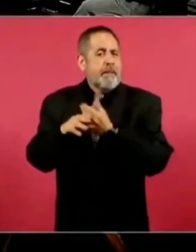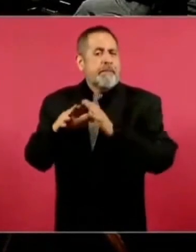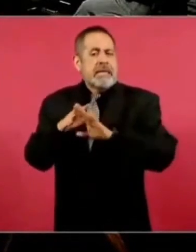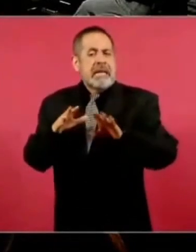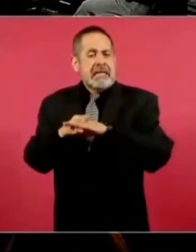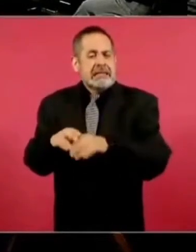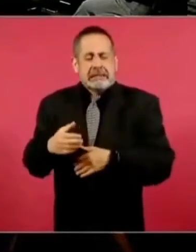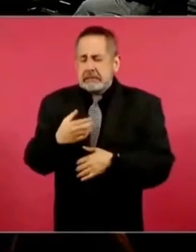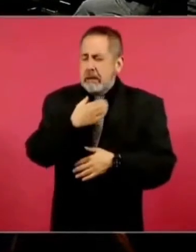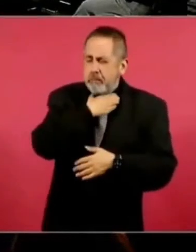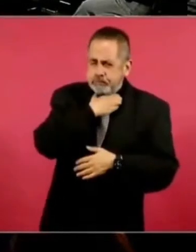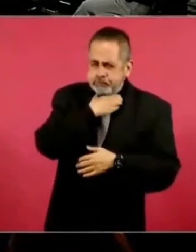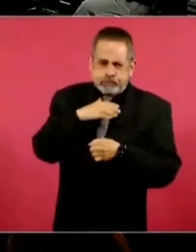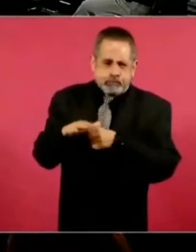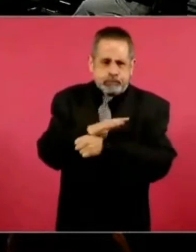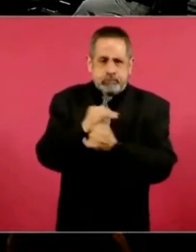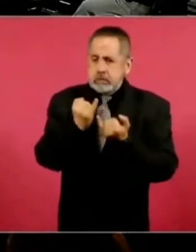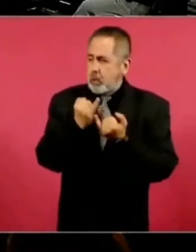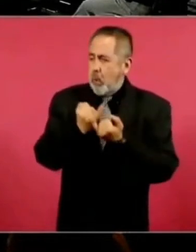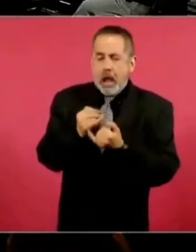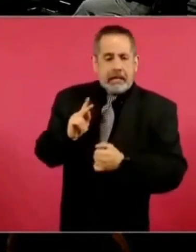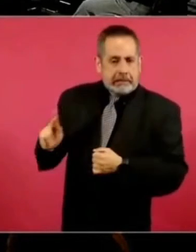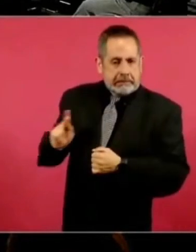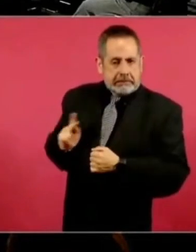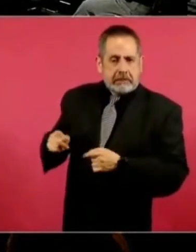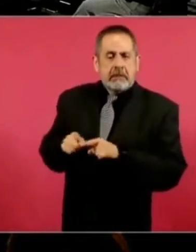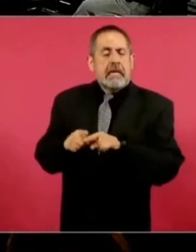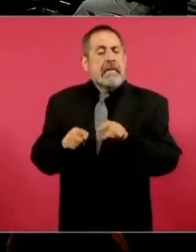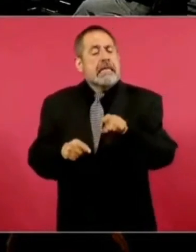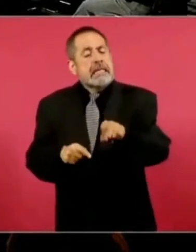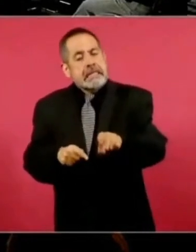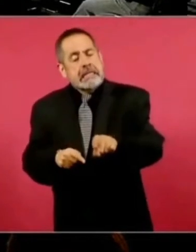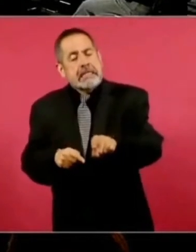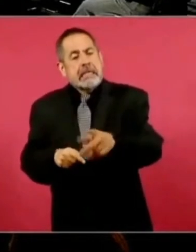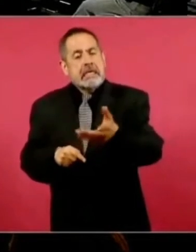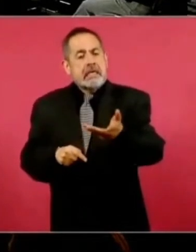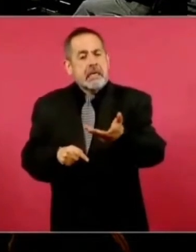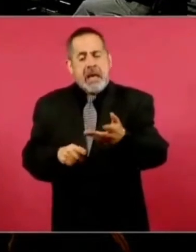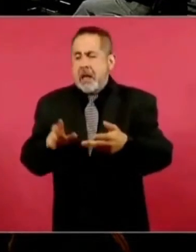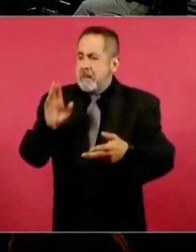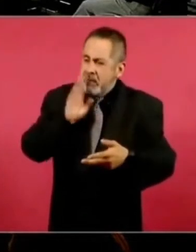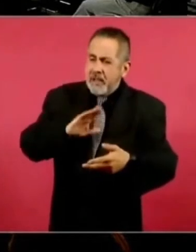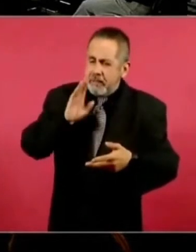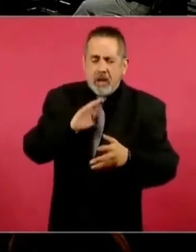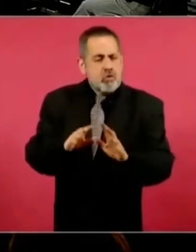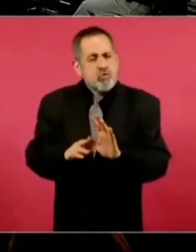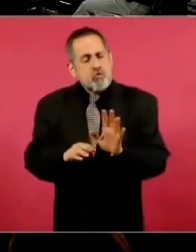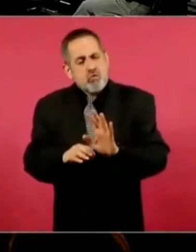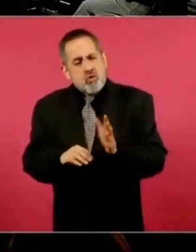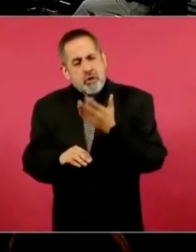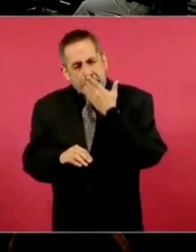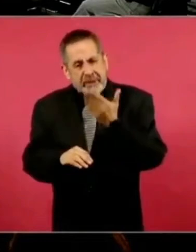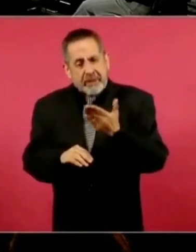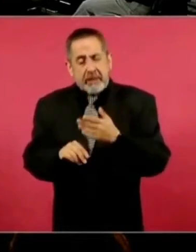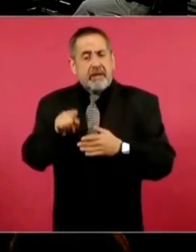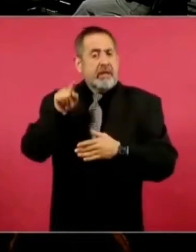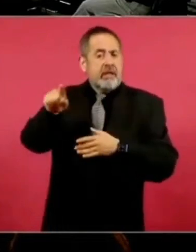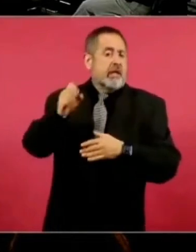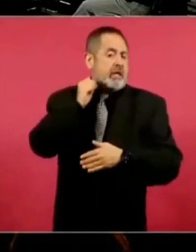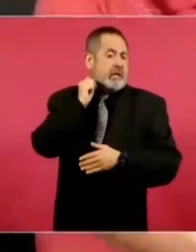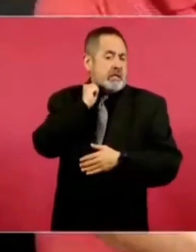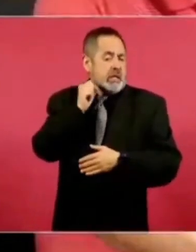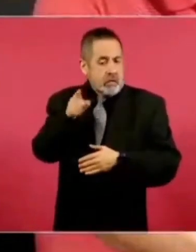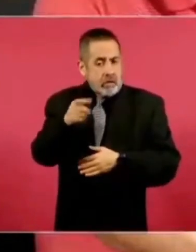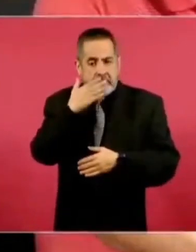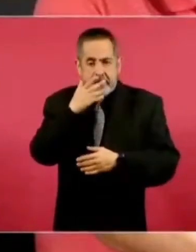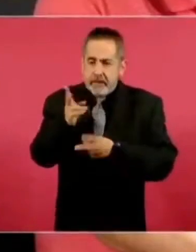tema, igual que tocaba Hans? Usted ha comentado ese tema, no es malo. Cuando lo comentó en el Senado de la República, platicamos